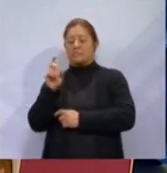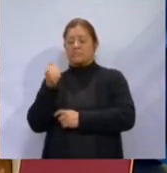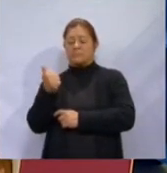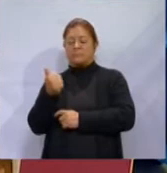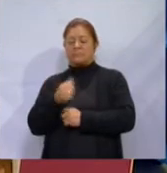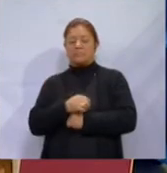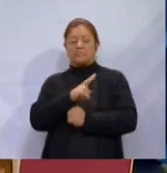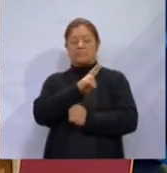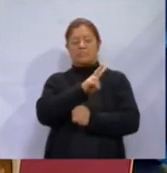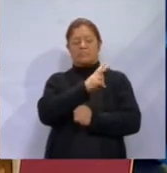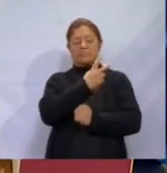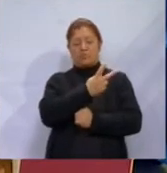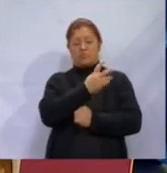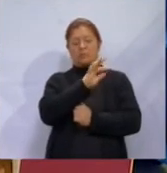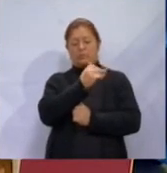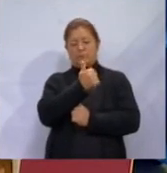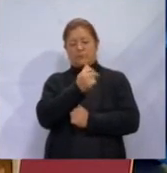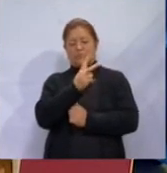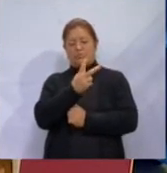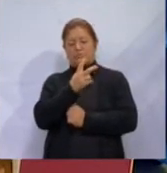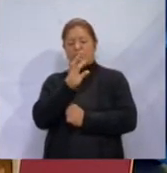246-244-1836,